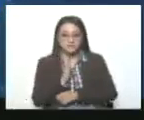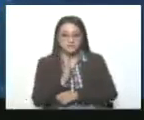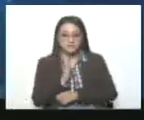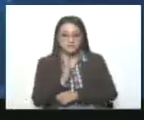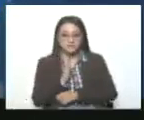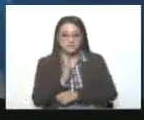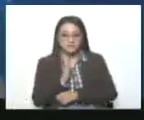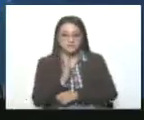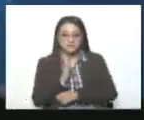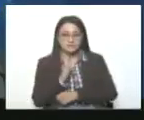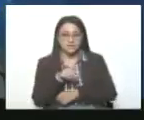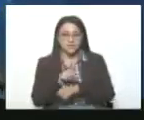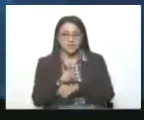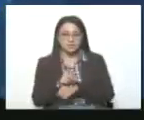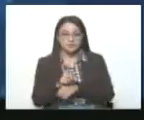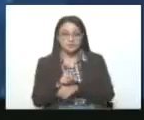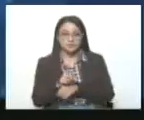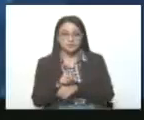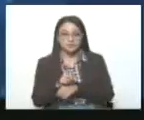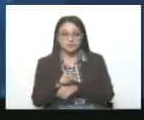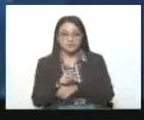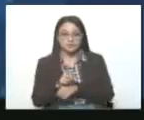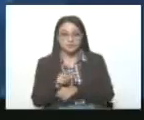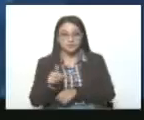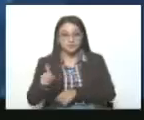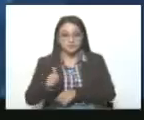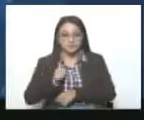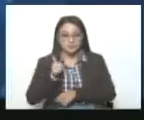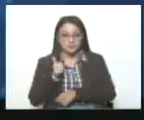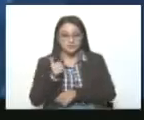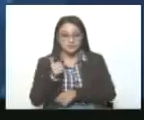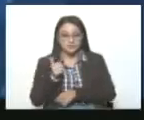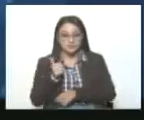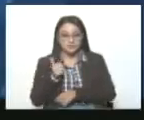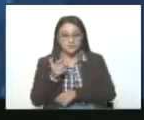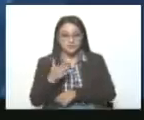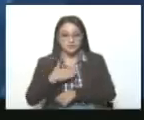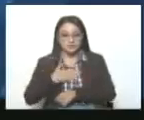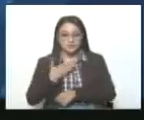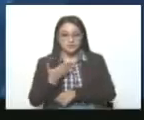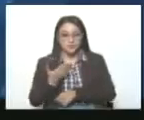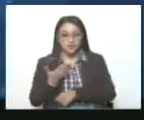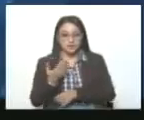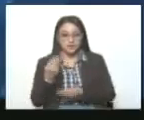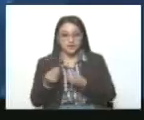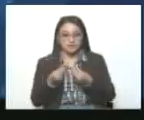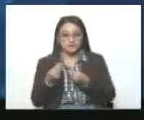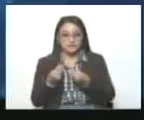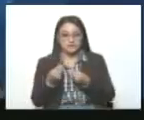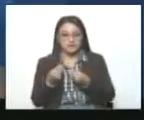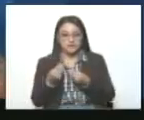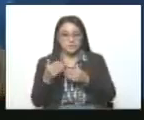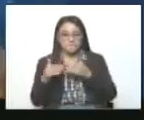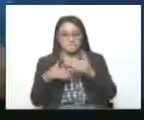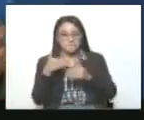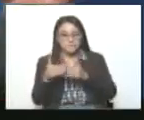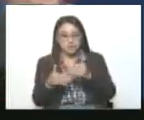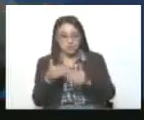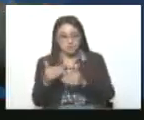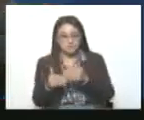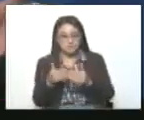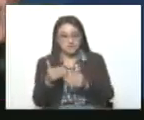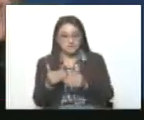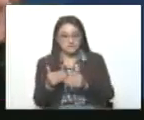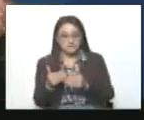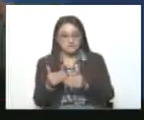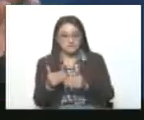Es única, hay que aprovecharla y creo que podemos hacer un proceso, podemos llevar un proceso